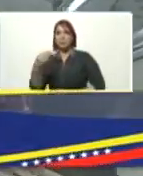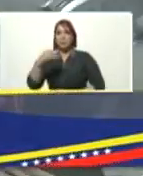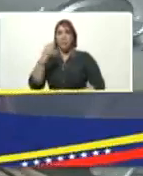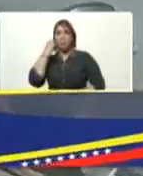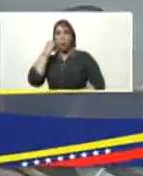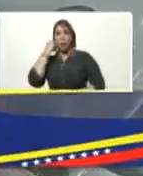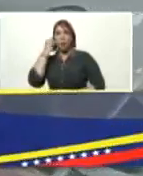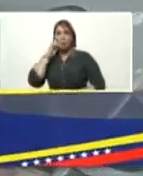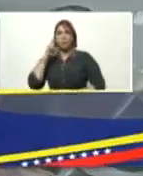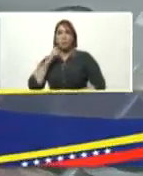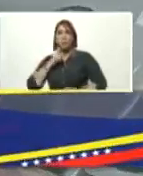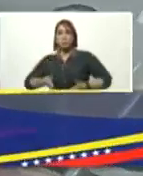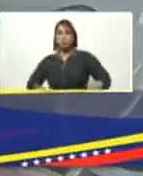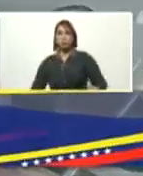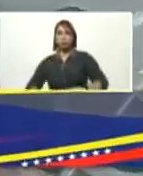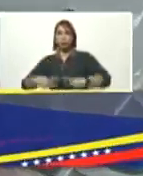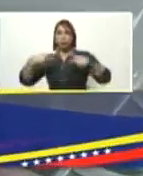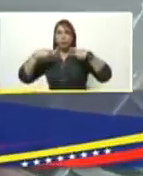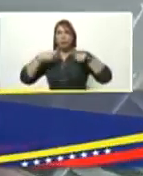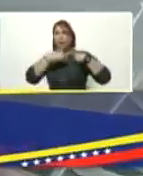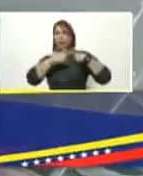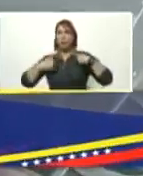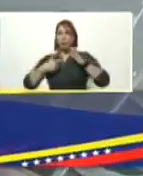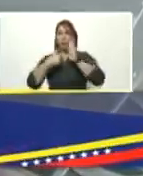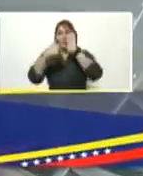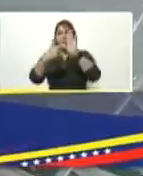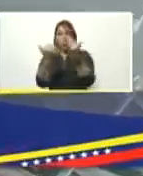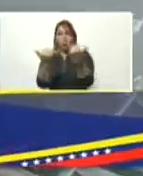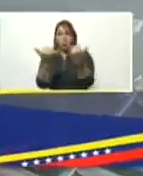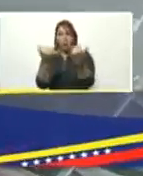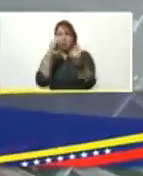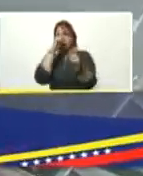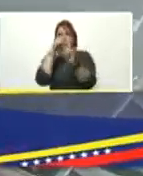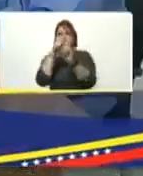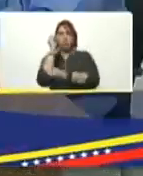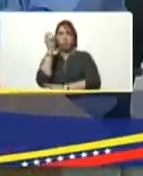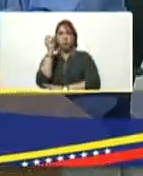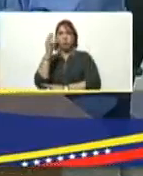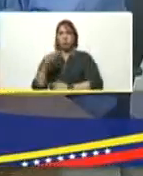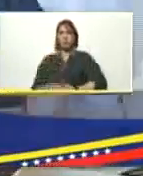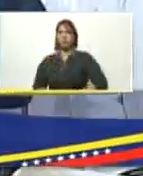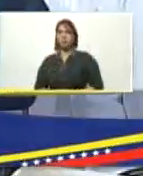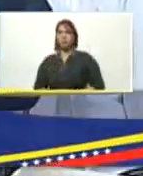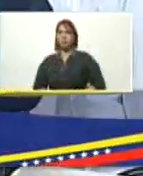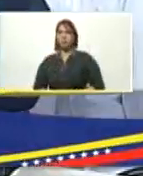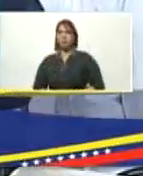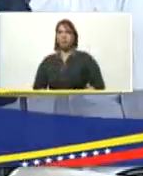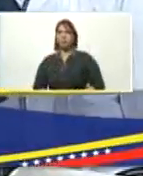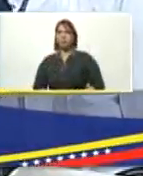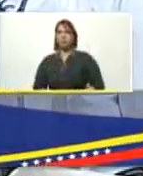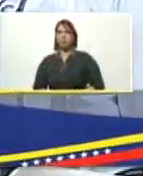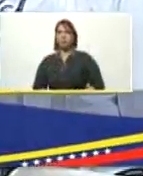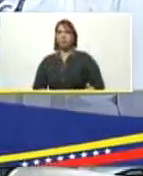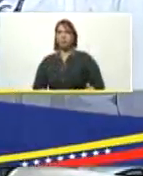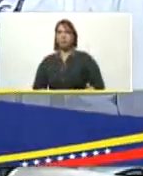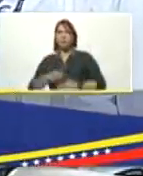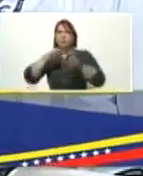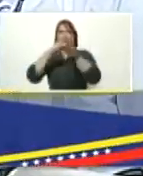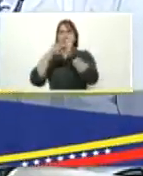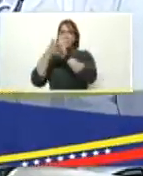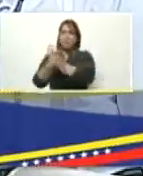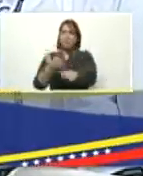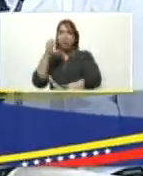de parto humanizado. Pero queremos mostrar en esta oportunidad, en el marco de este Congreso de las mujeres, presidente, lo que es esa